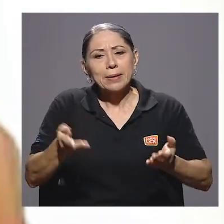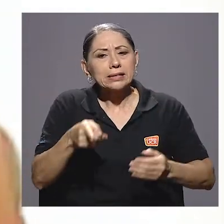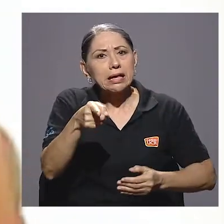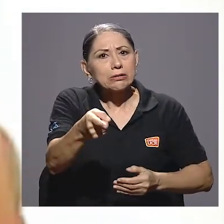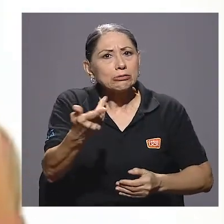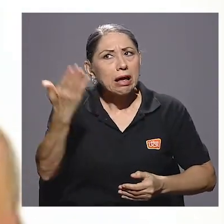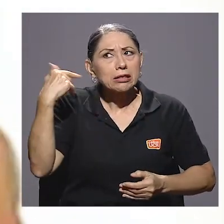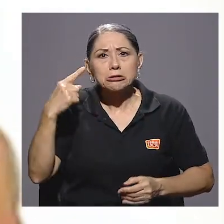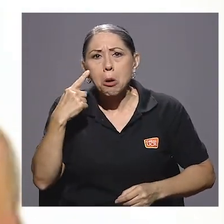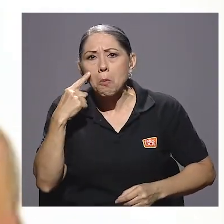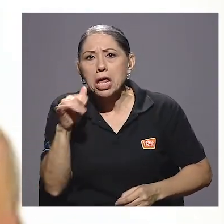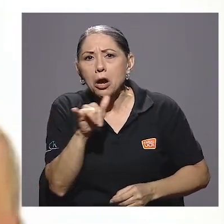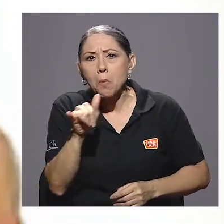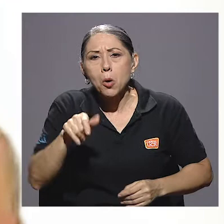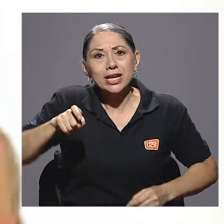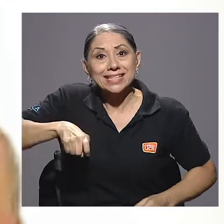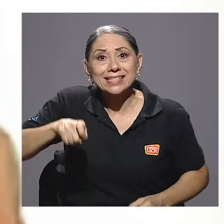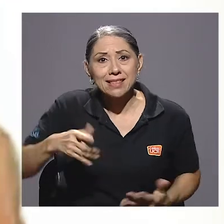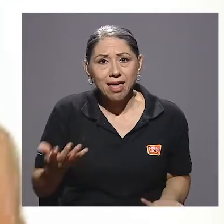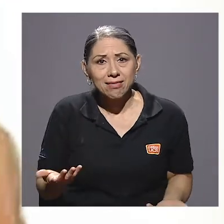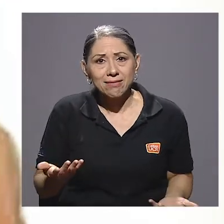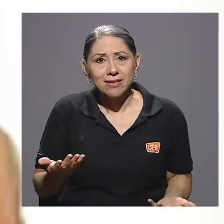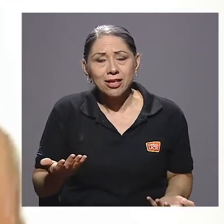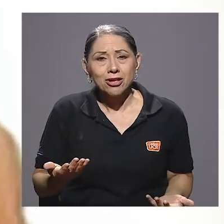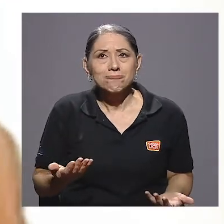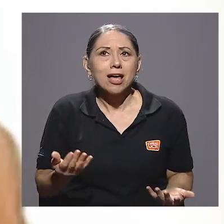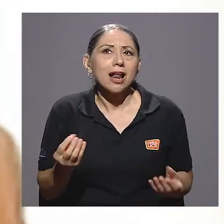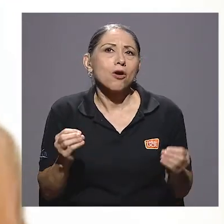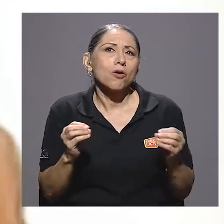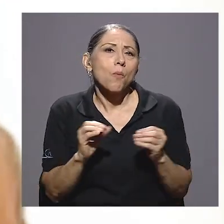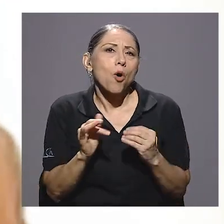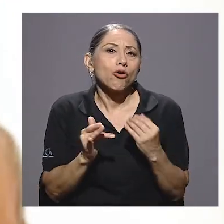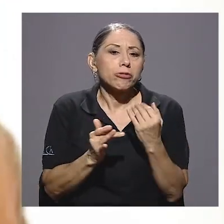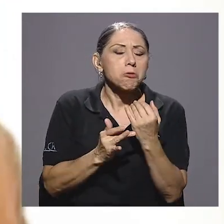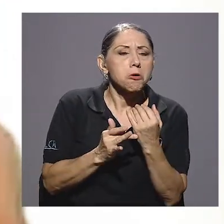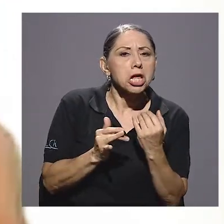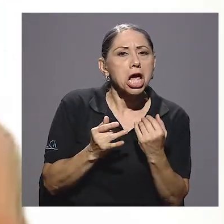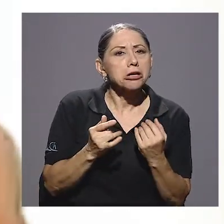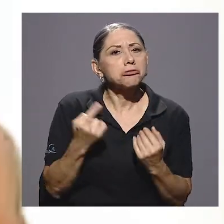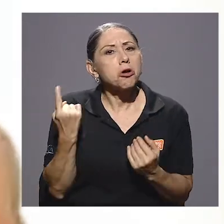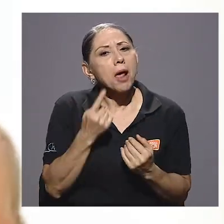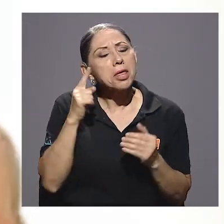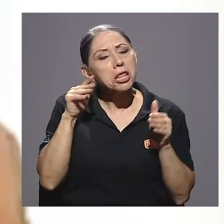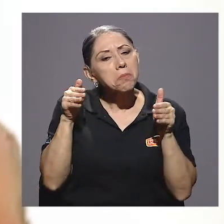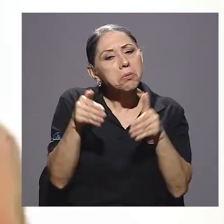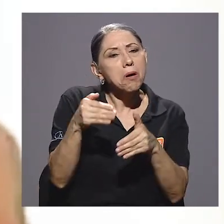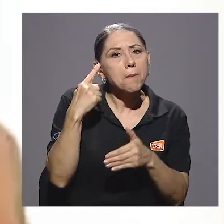se tenía como una necesidad, ¿verdad? Era más un interés,